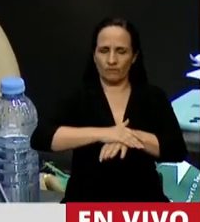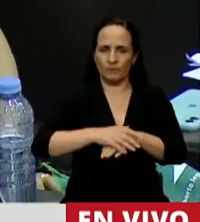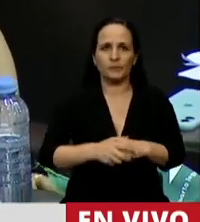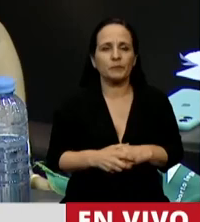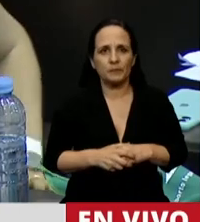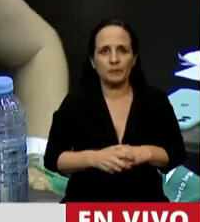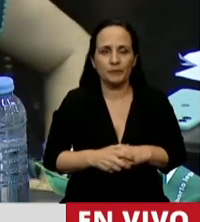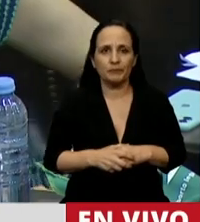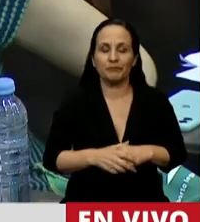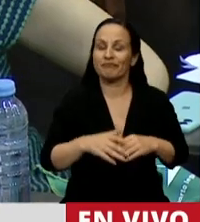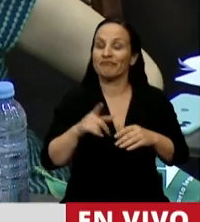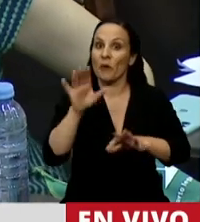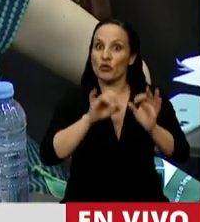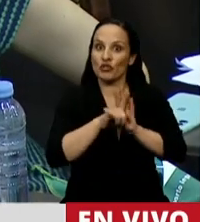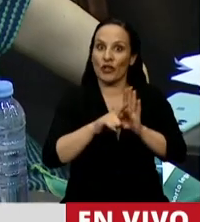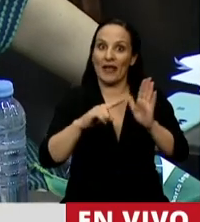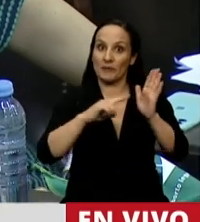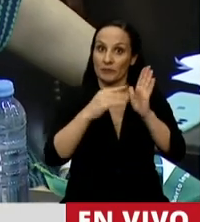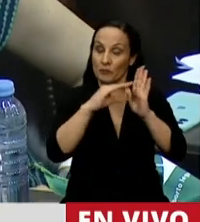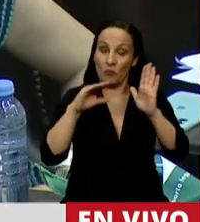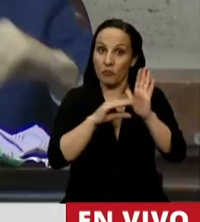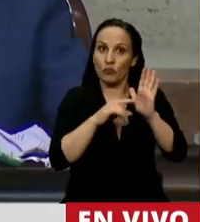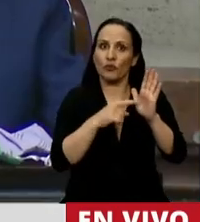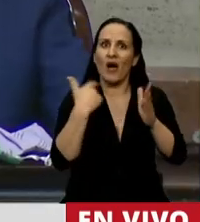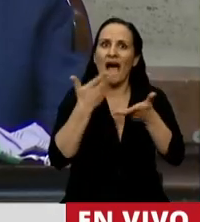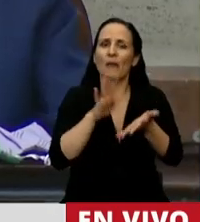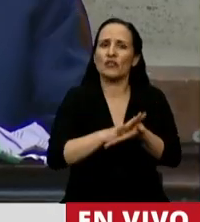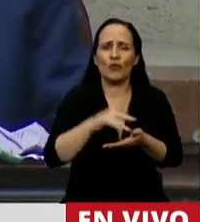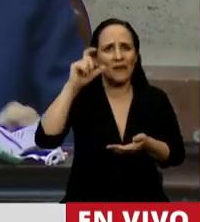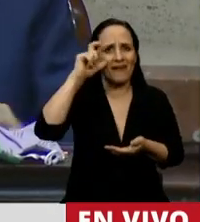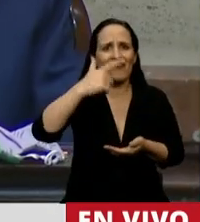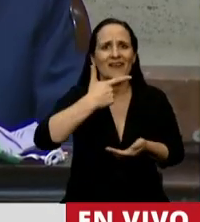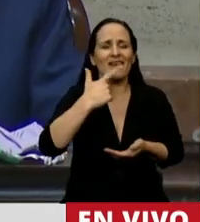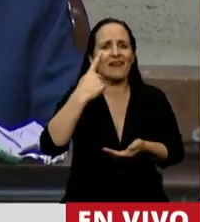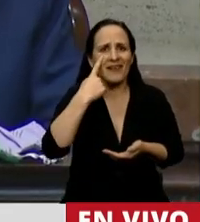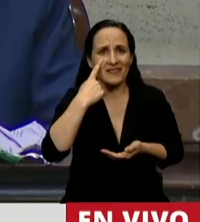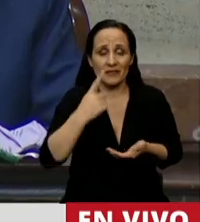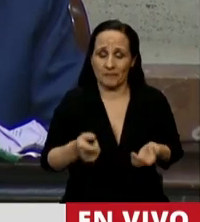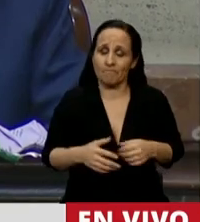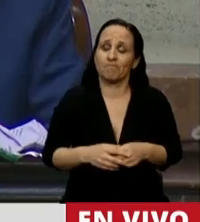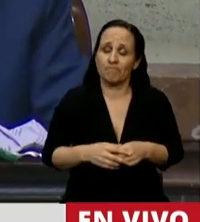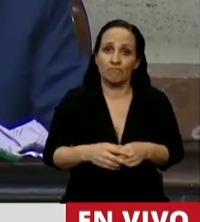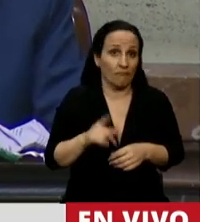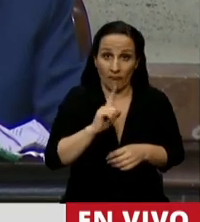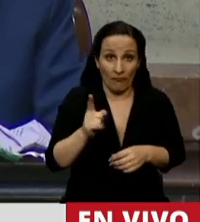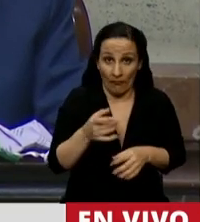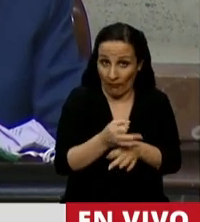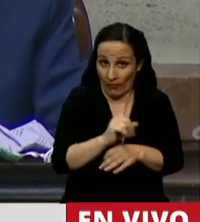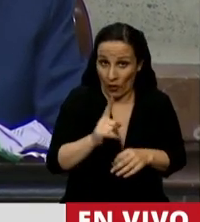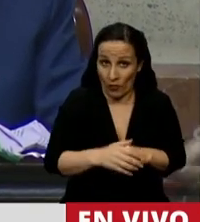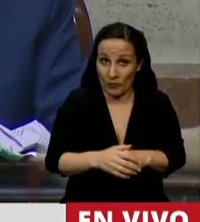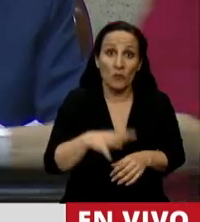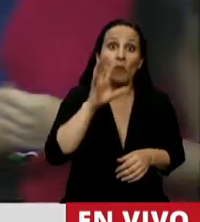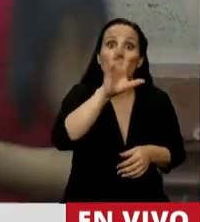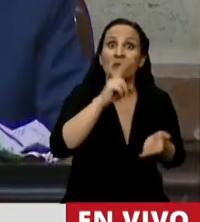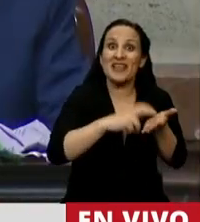de los artículos hace mención a lo que es la educación sexual integral. No se da. Cada vez que preguntamos en nuestra salta